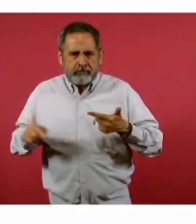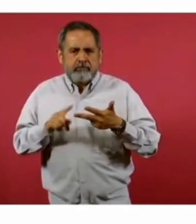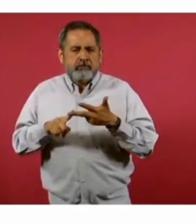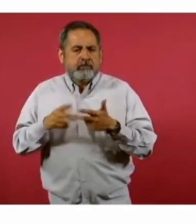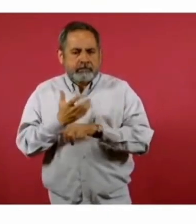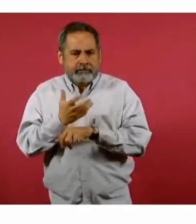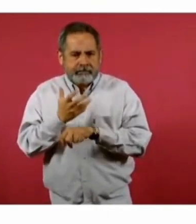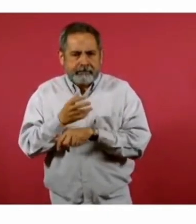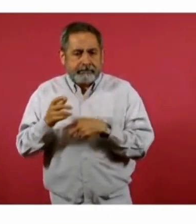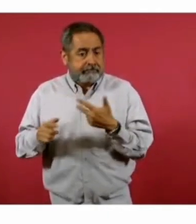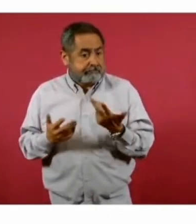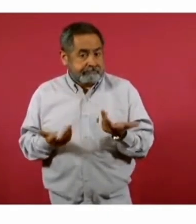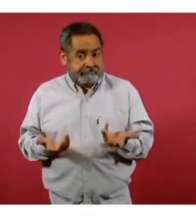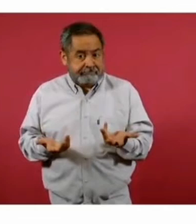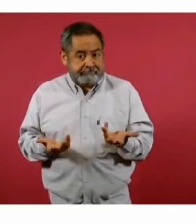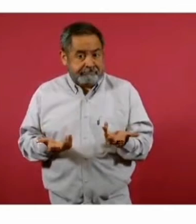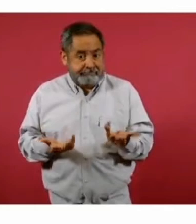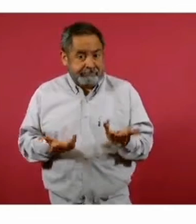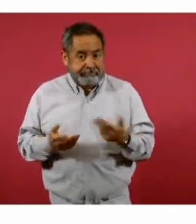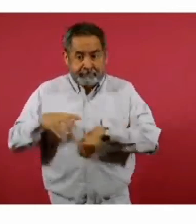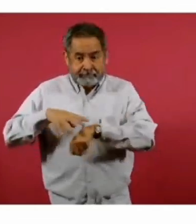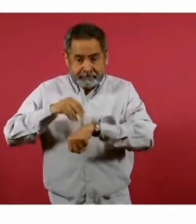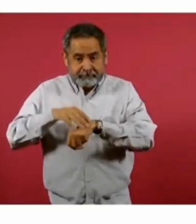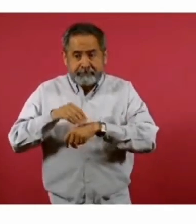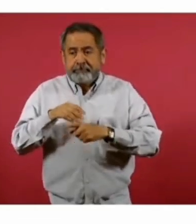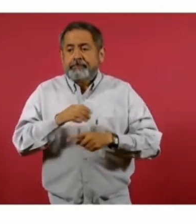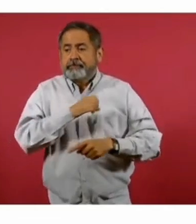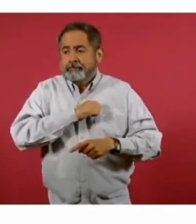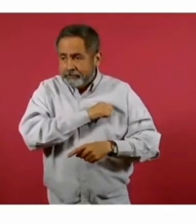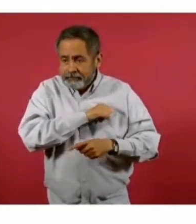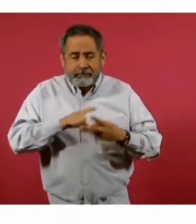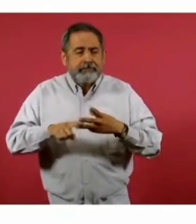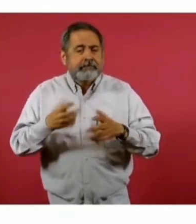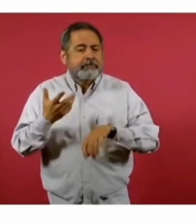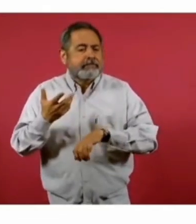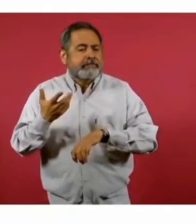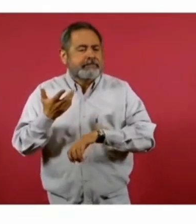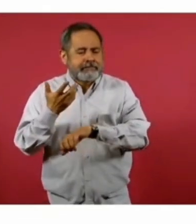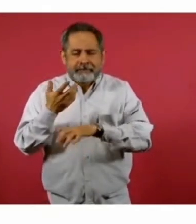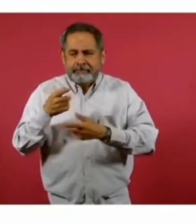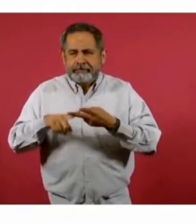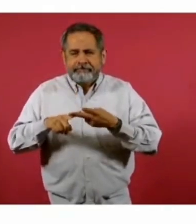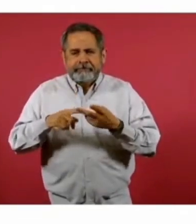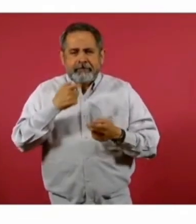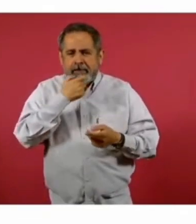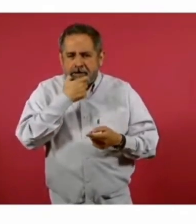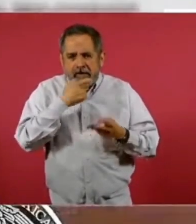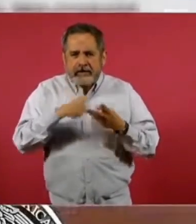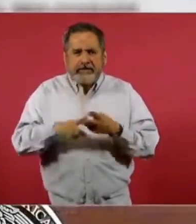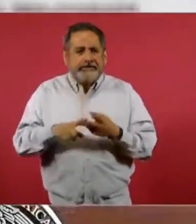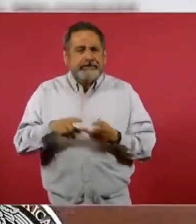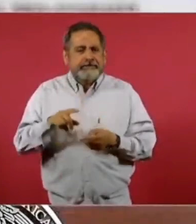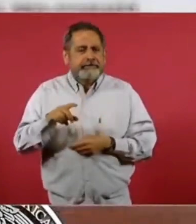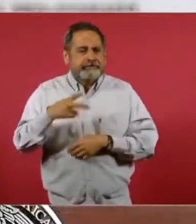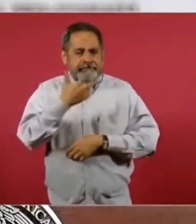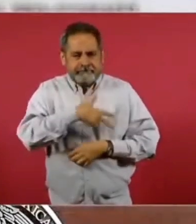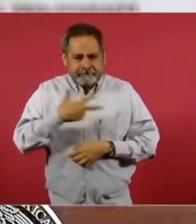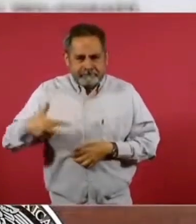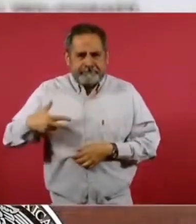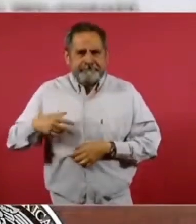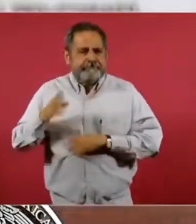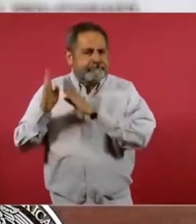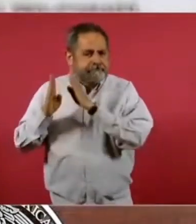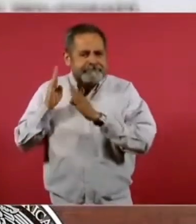Estados Unidos, Suiza, Reino Unido, Austria, República Eslovaca, Dinamarca, Bélgica